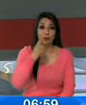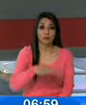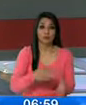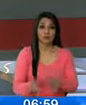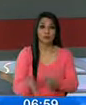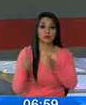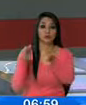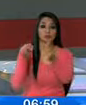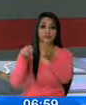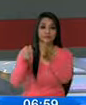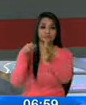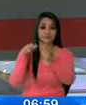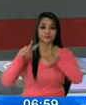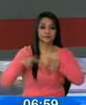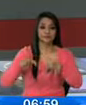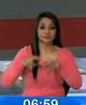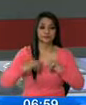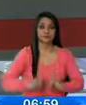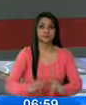las peripecias de ley.